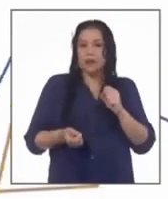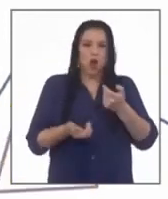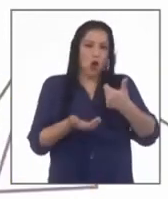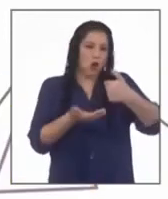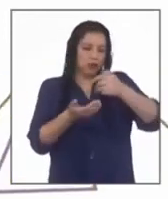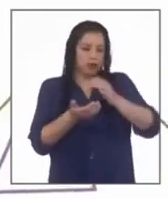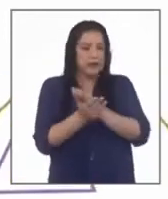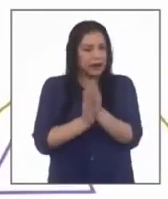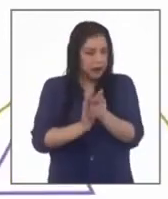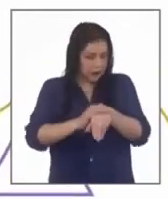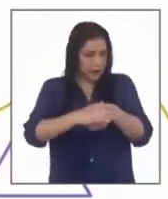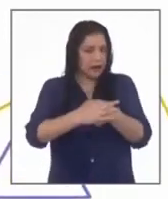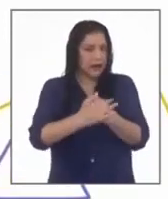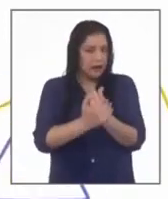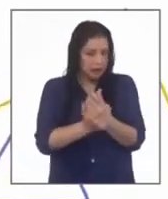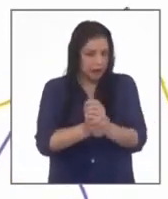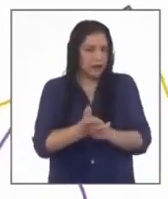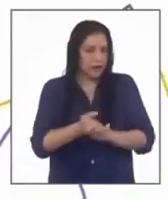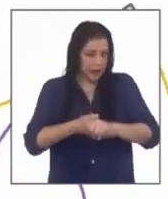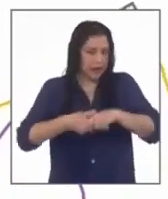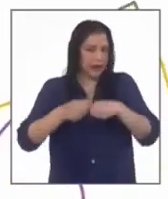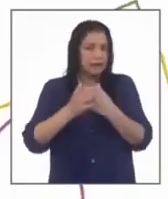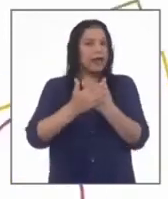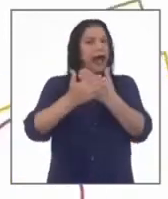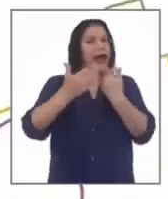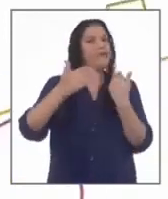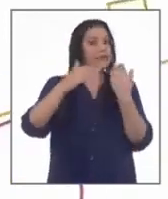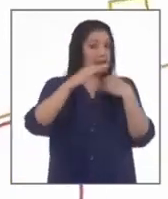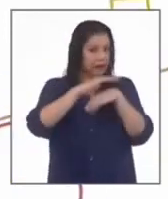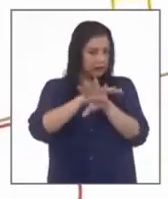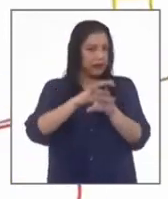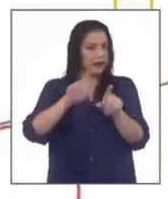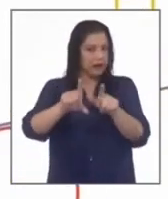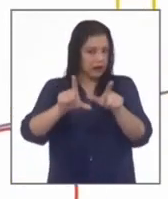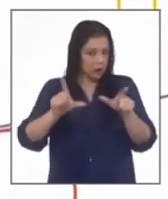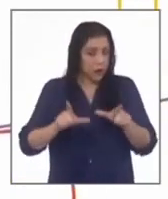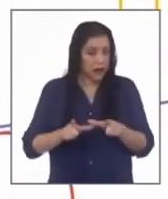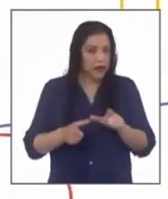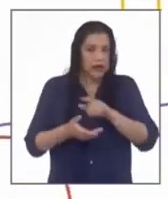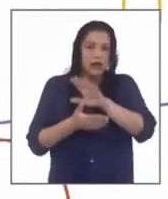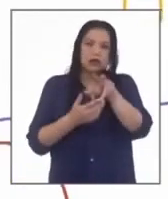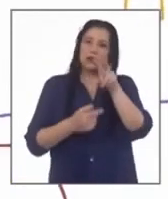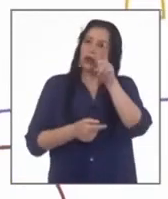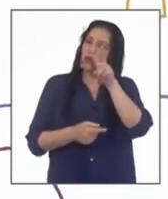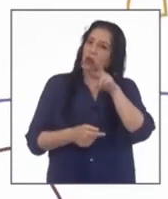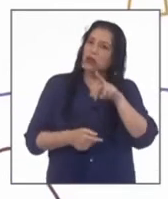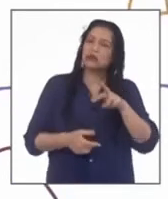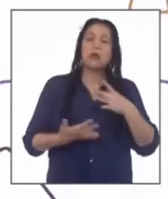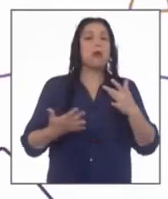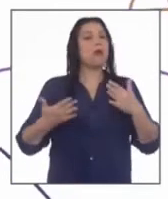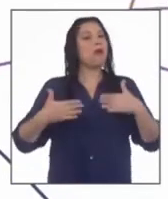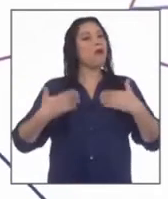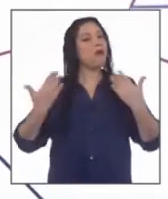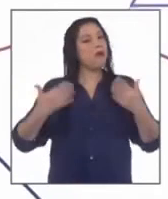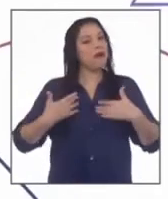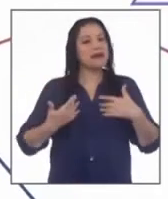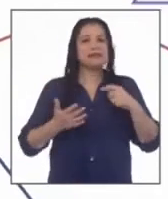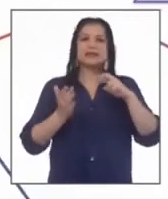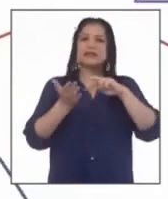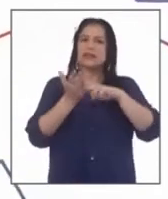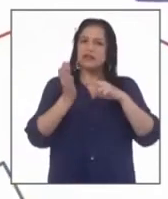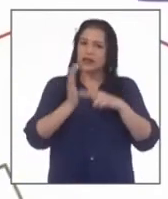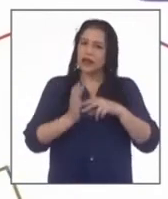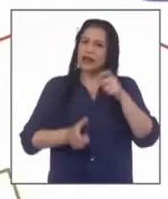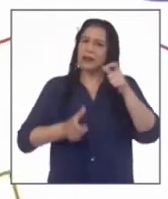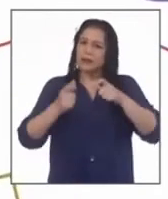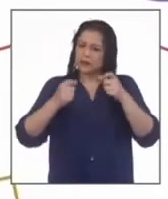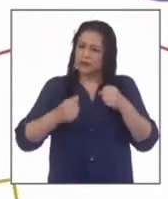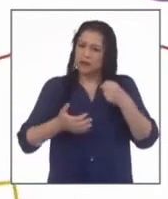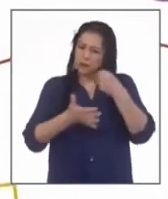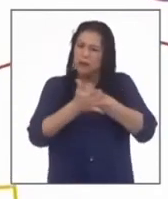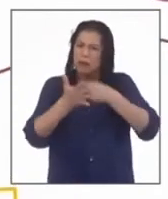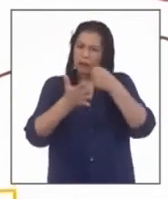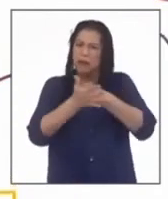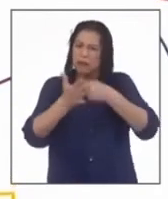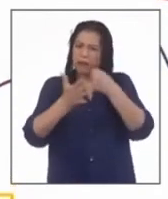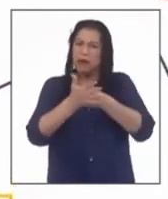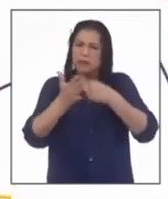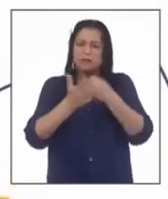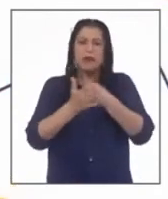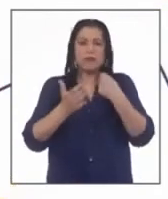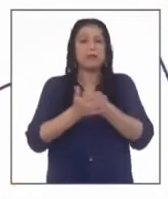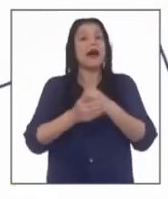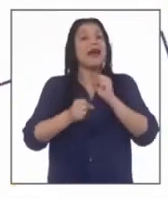en gel para asearse las manos antes de entrar. Todo ello me alegró porque significa que estamos combatiendo este virus